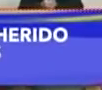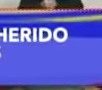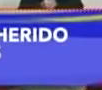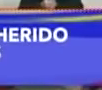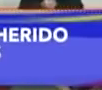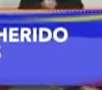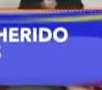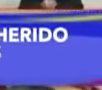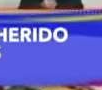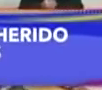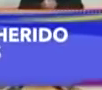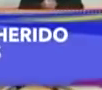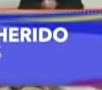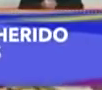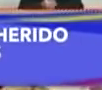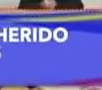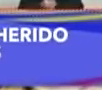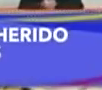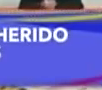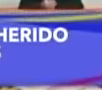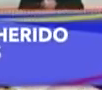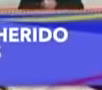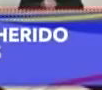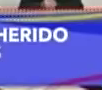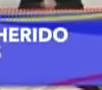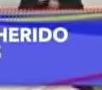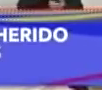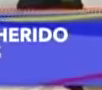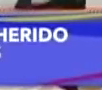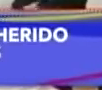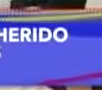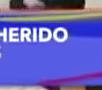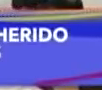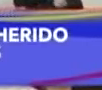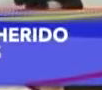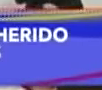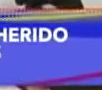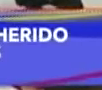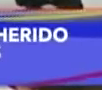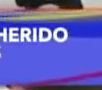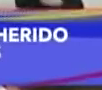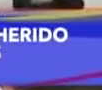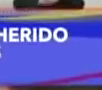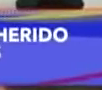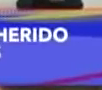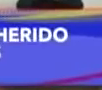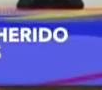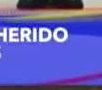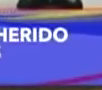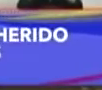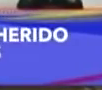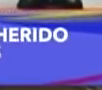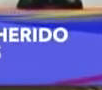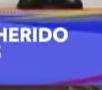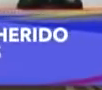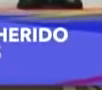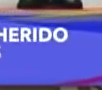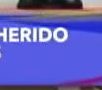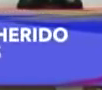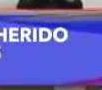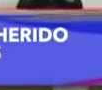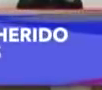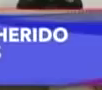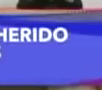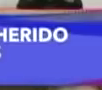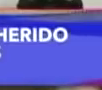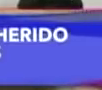Comandante en jefe de la Fuerza Armada Nacional Bolivariana, Nicolás Maduro Moros, en esta oportunidad recibe